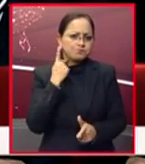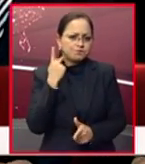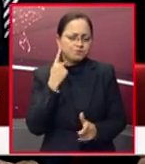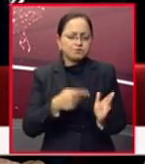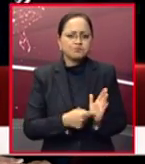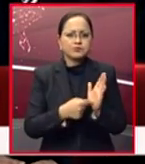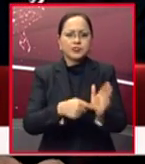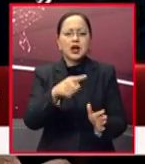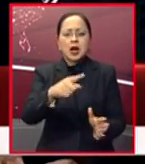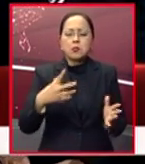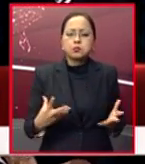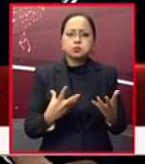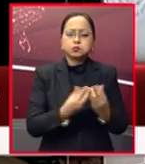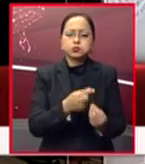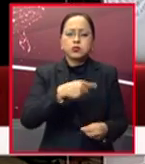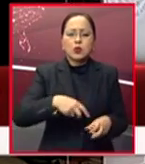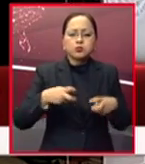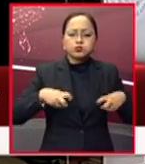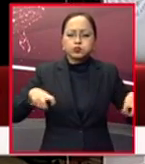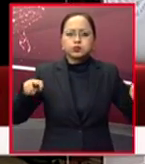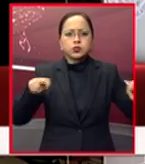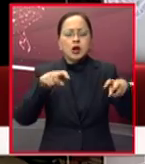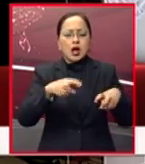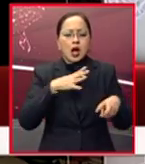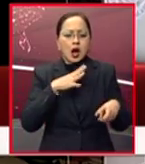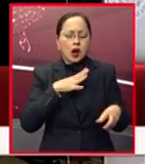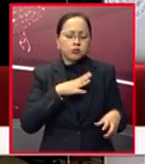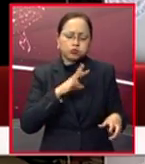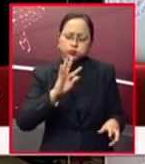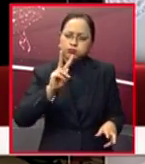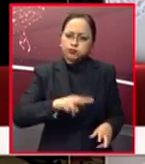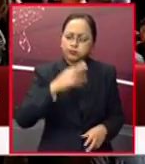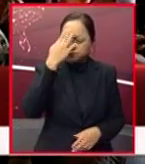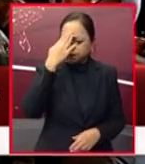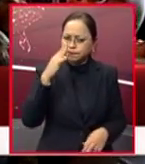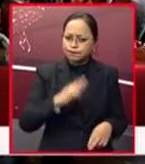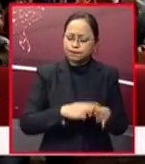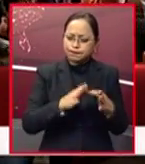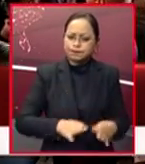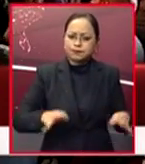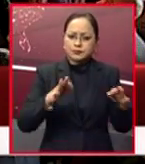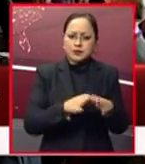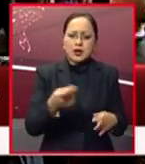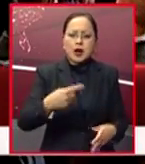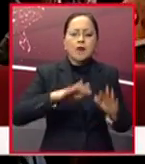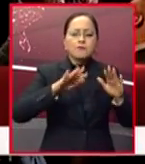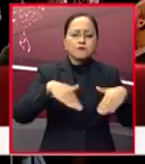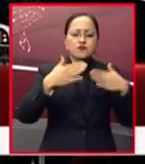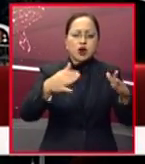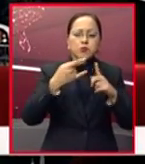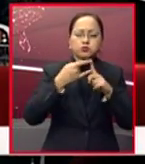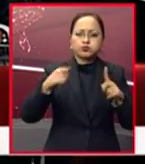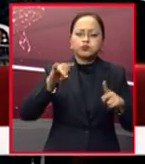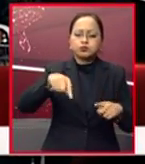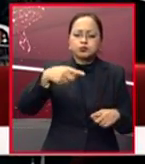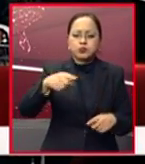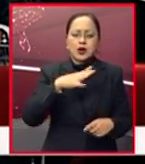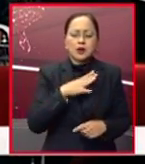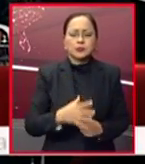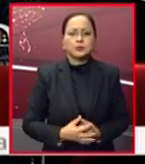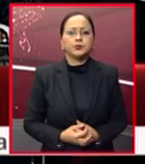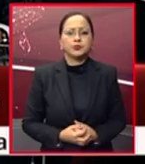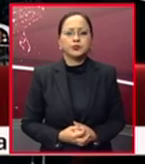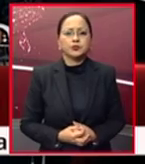parlamentarios, estuvieron presentes en un acto lleno de simbolismo que se realizó a las puertas del Salón de Plenos. La